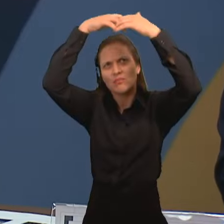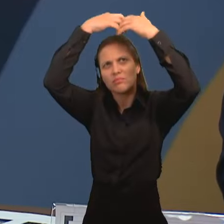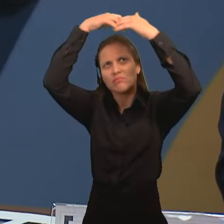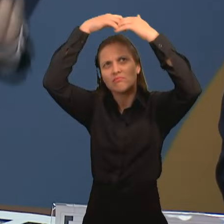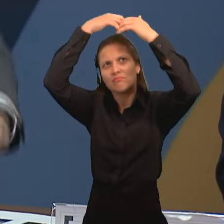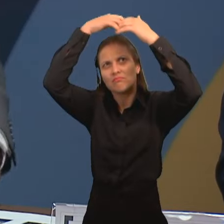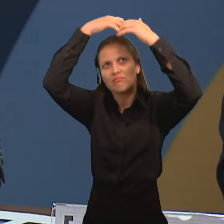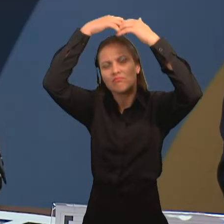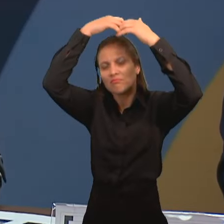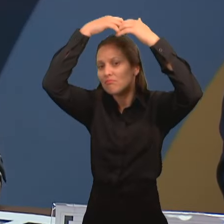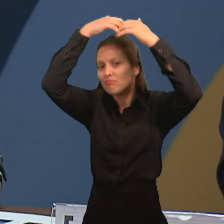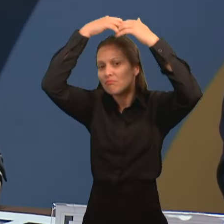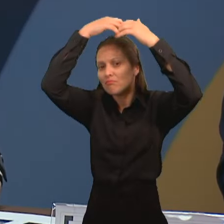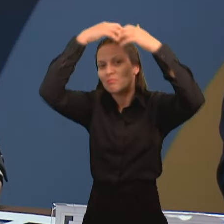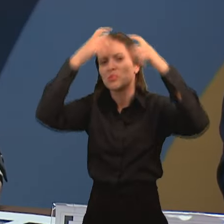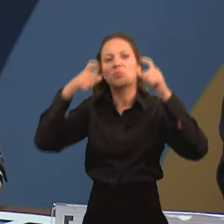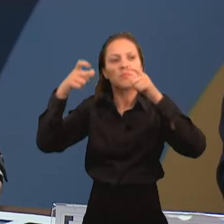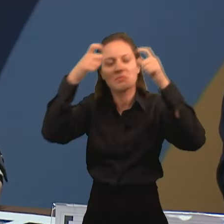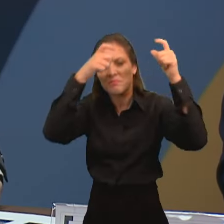inteligencia artificial es?